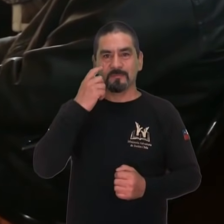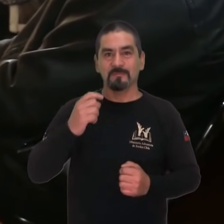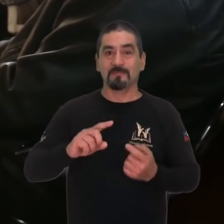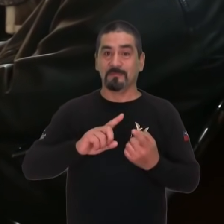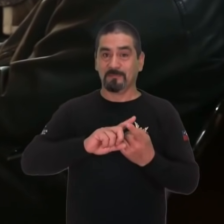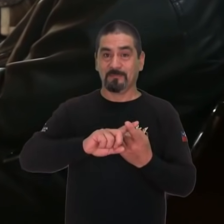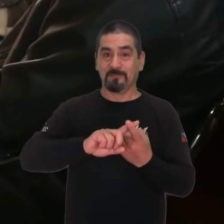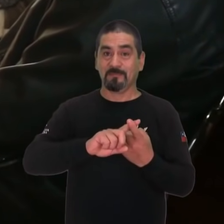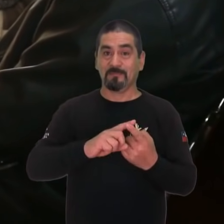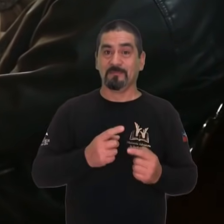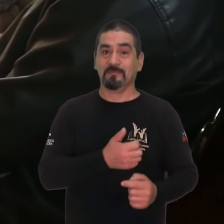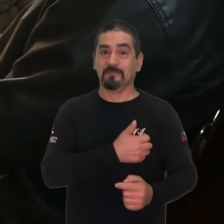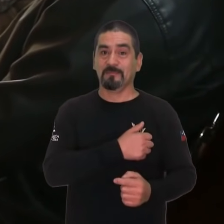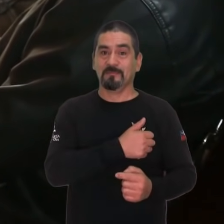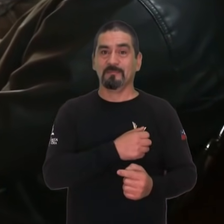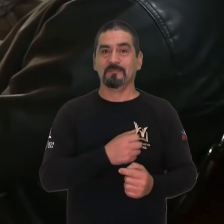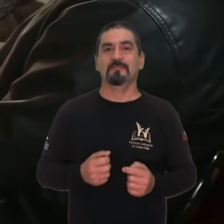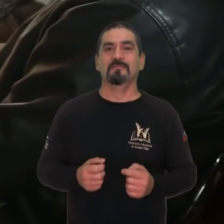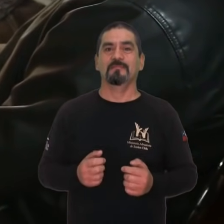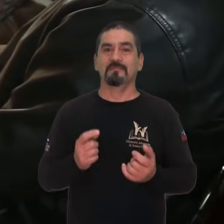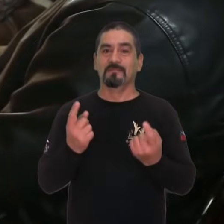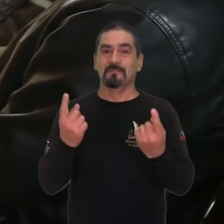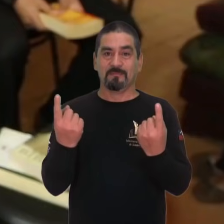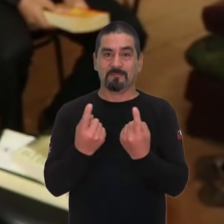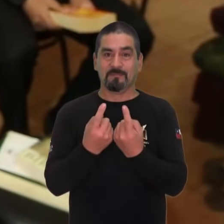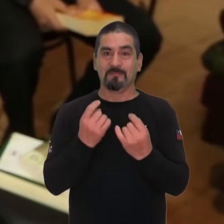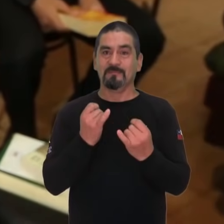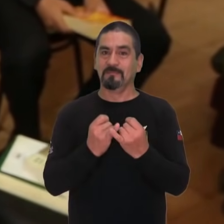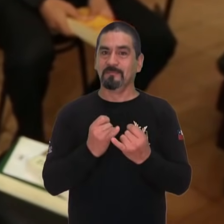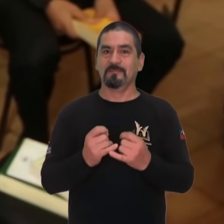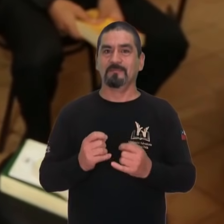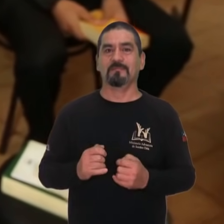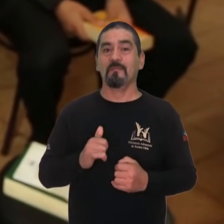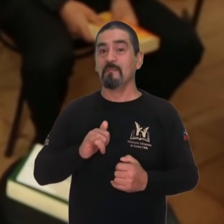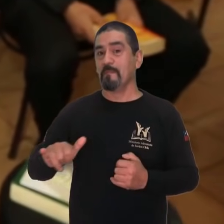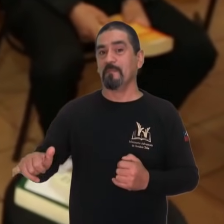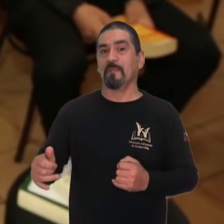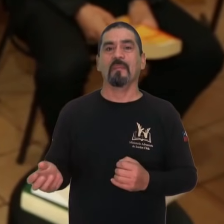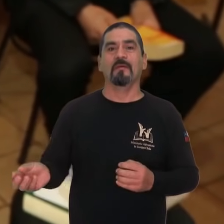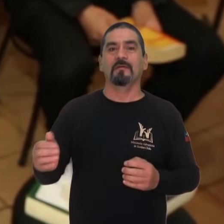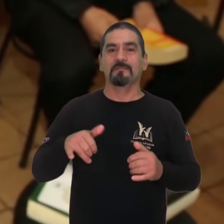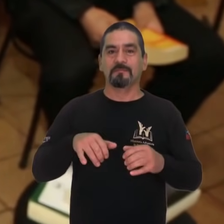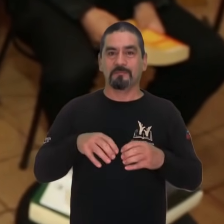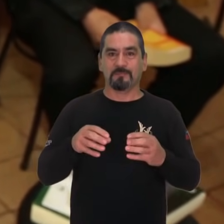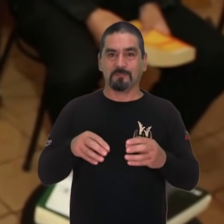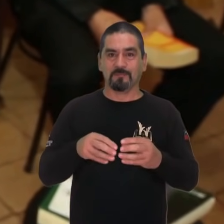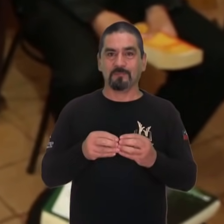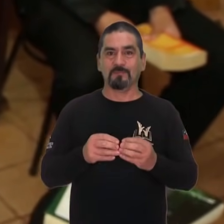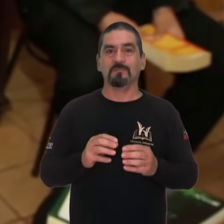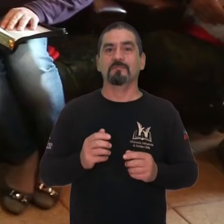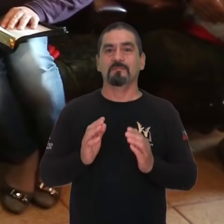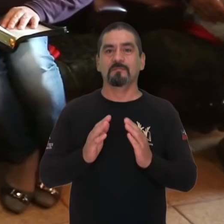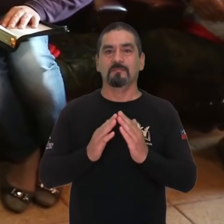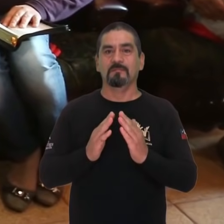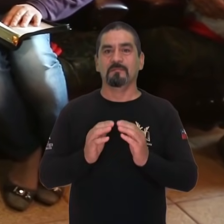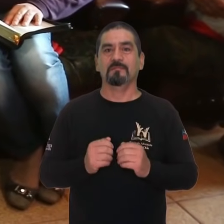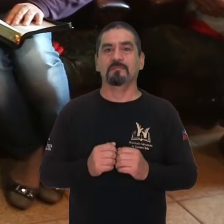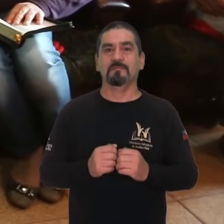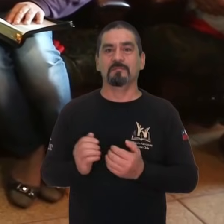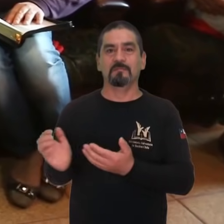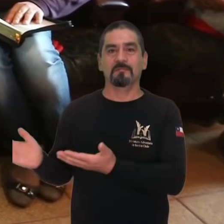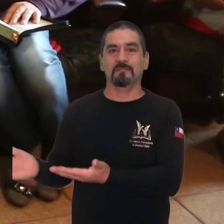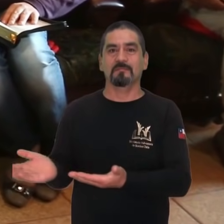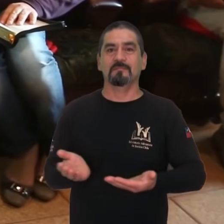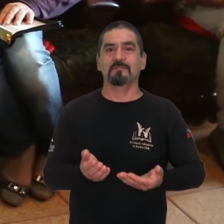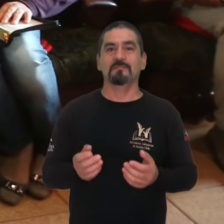Conocimos la iglesia adventista a través de una pareja de amigos y después participamos de un grupo pequeño en casa. Invitamos a